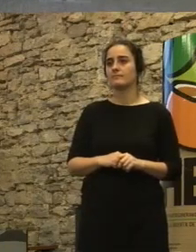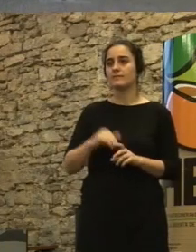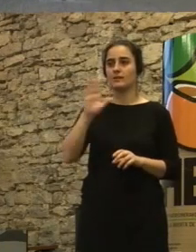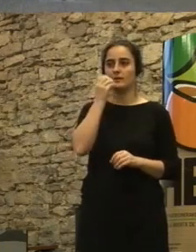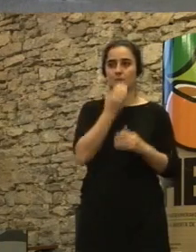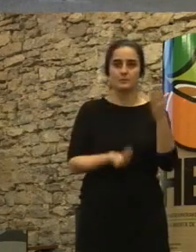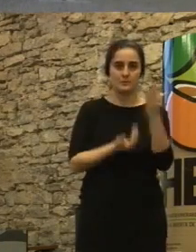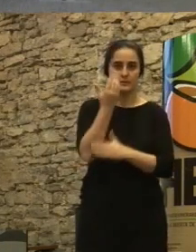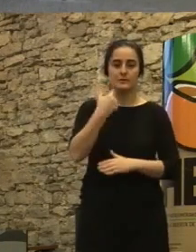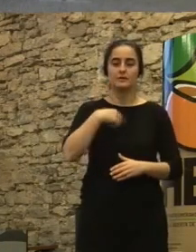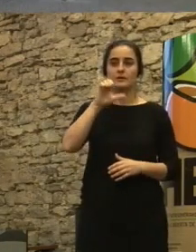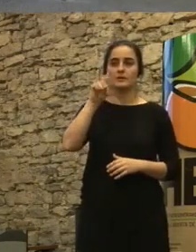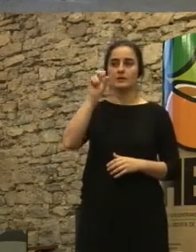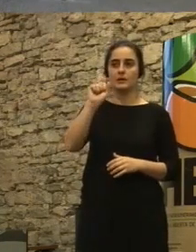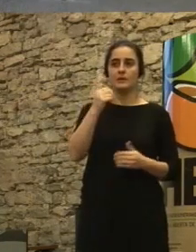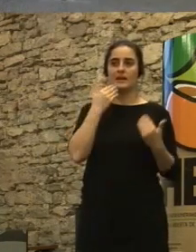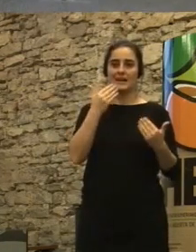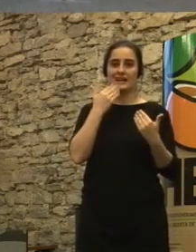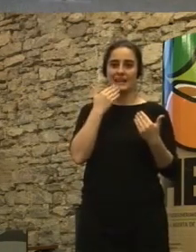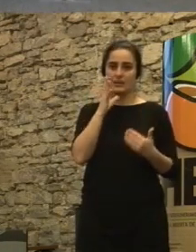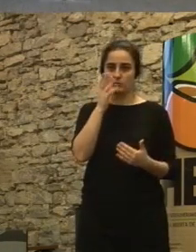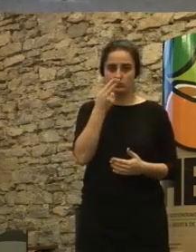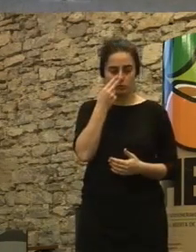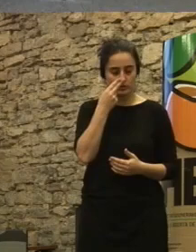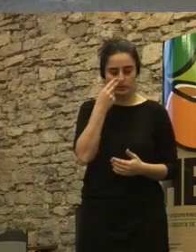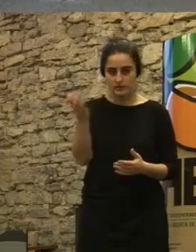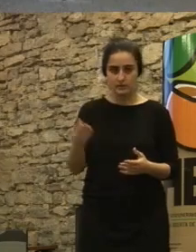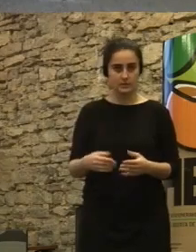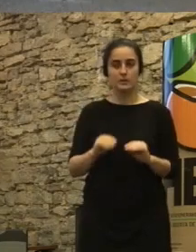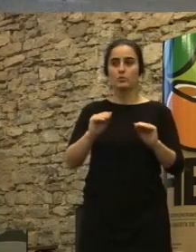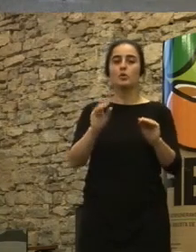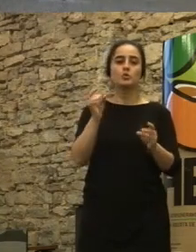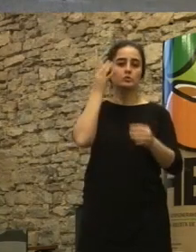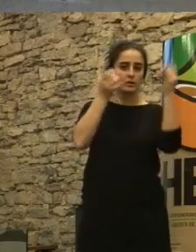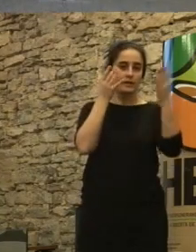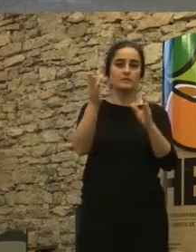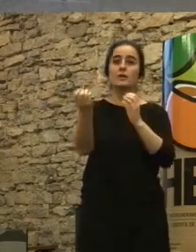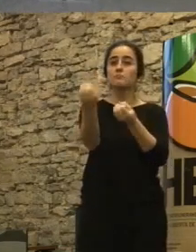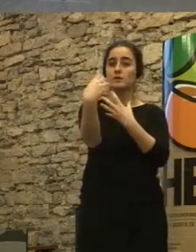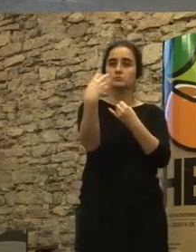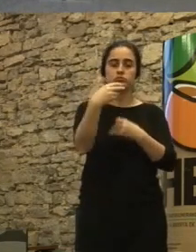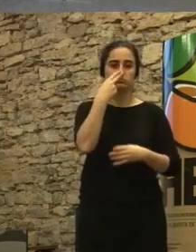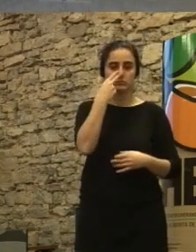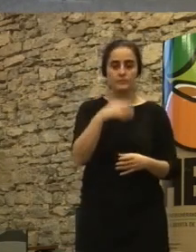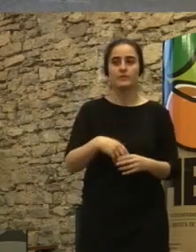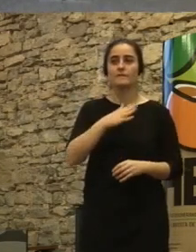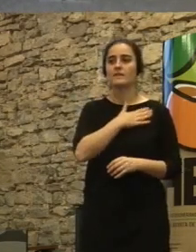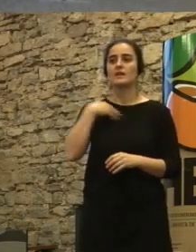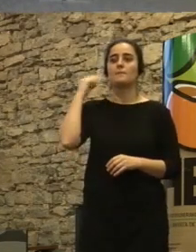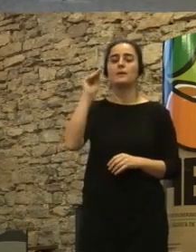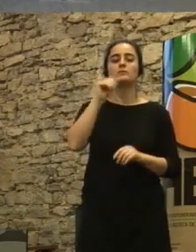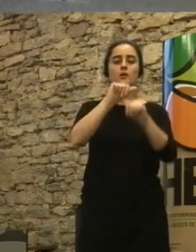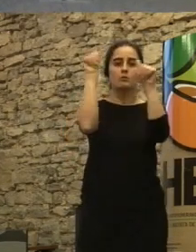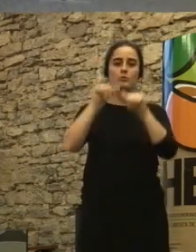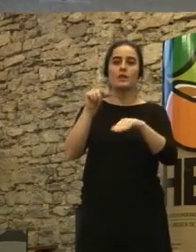Hola, bueno, soy Eva. Bueno, es que recasco súper interesantes las iniciativas que nos has contado. Yo te quería preguntar cuáles son los modelos de